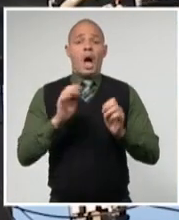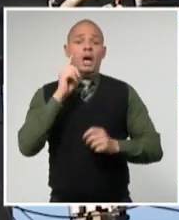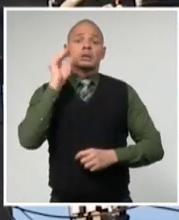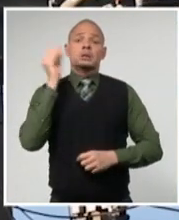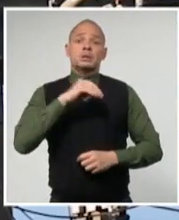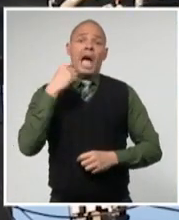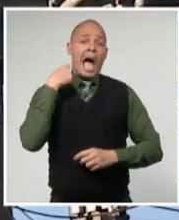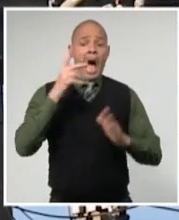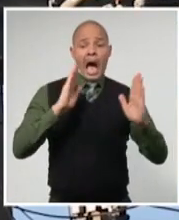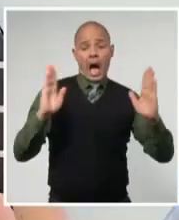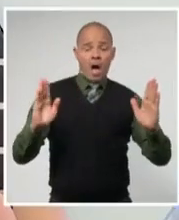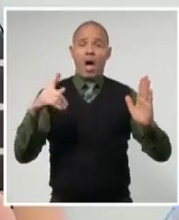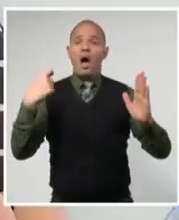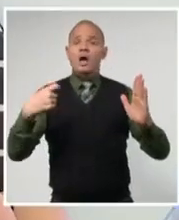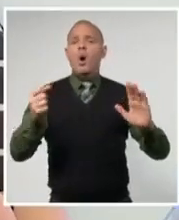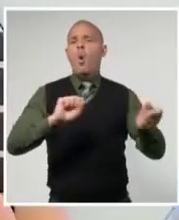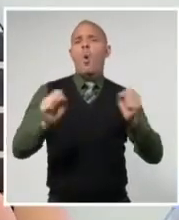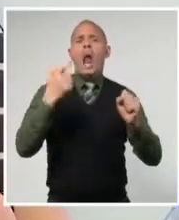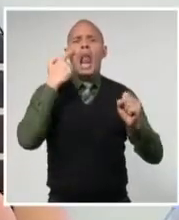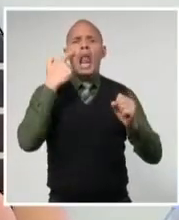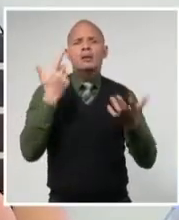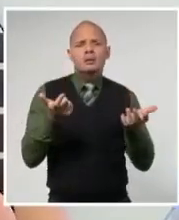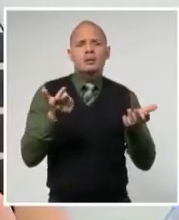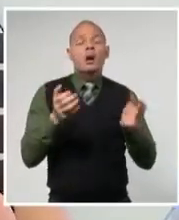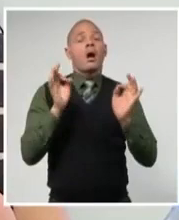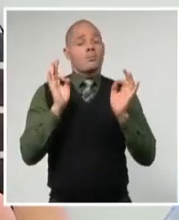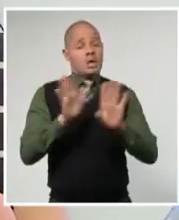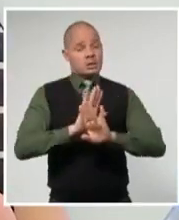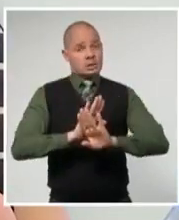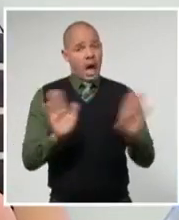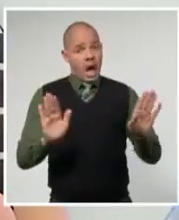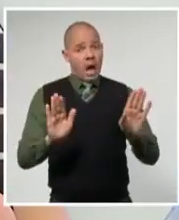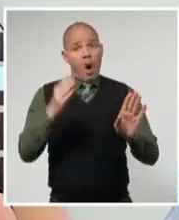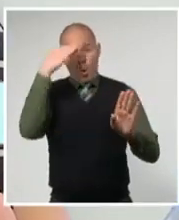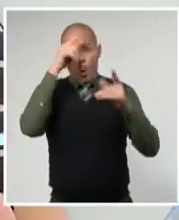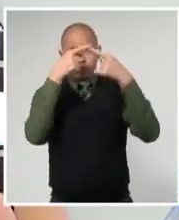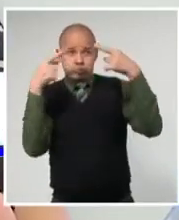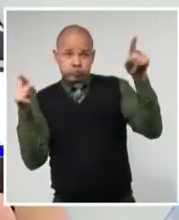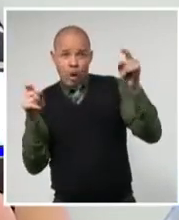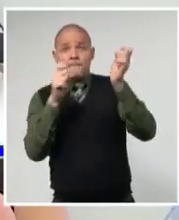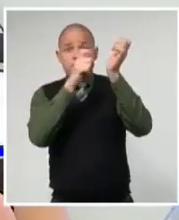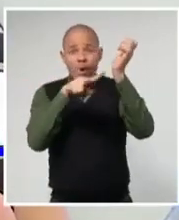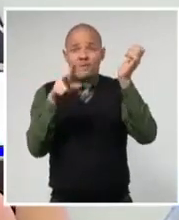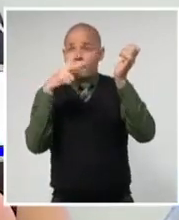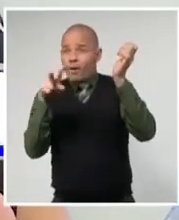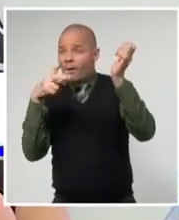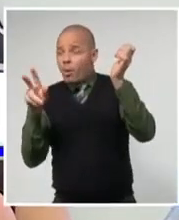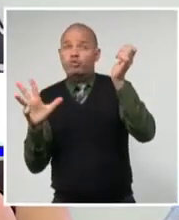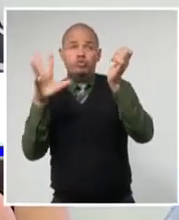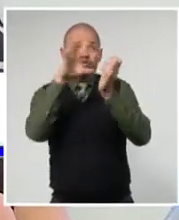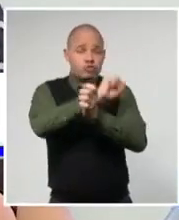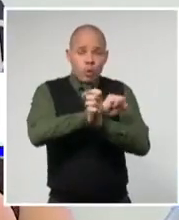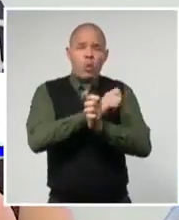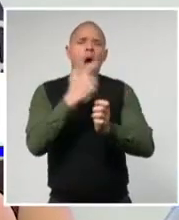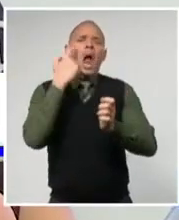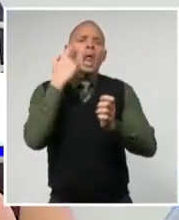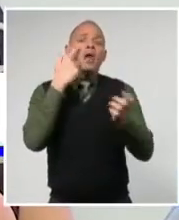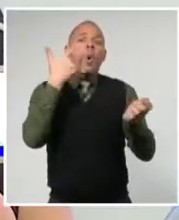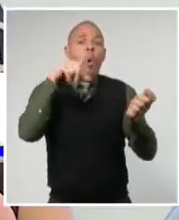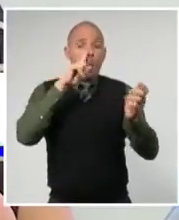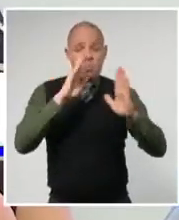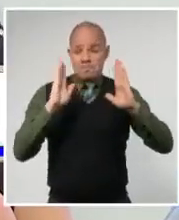los consejos energéticos. Todas las provincias, por primera vez en el mes de junio, cumplen el plan de consumo acumulado hasta el